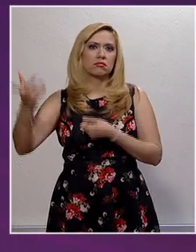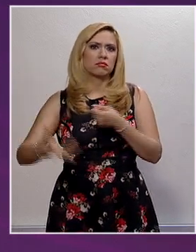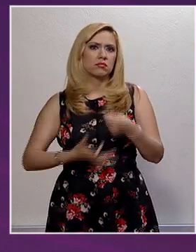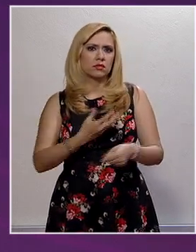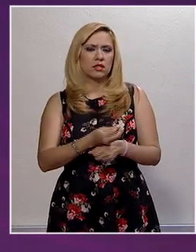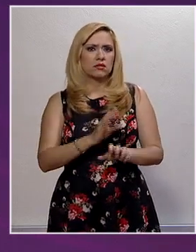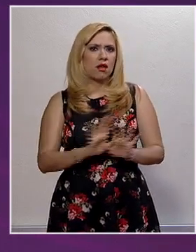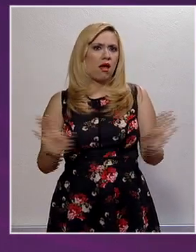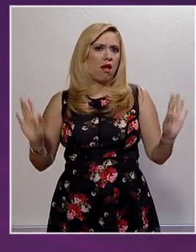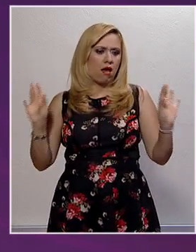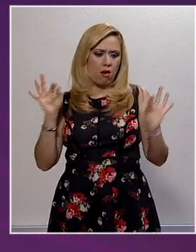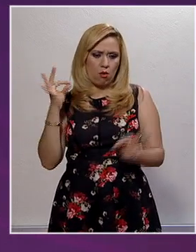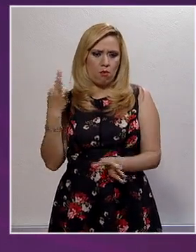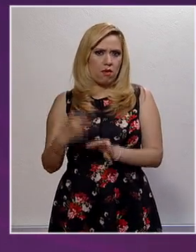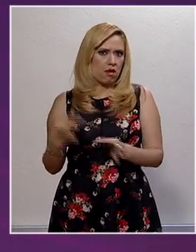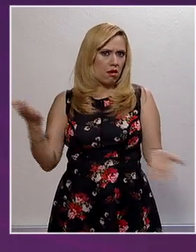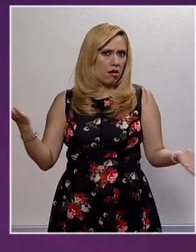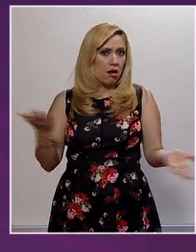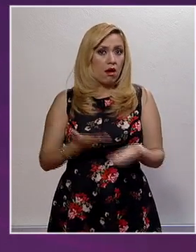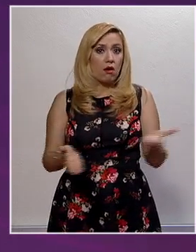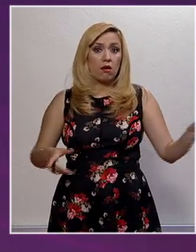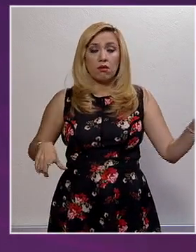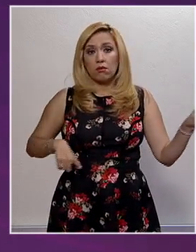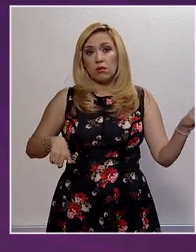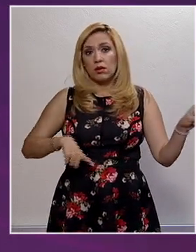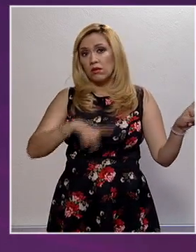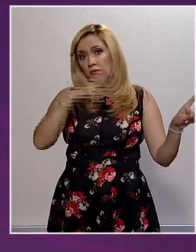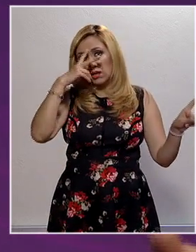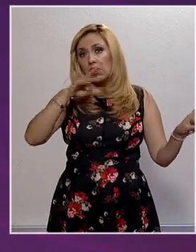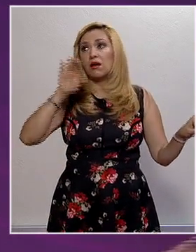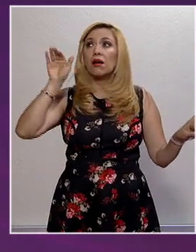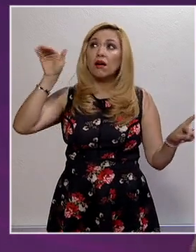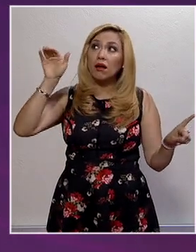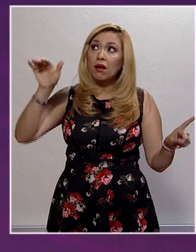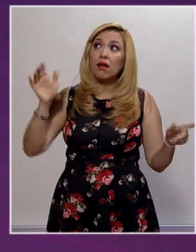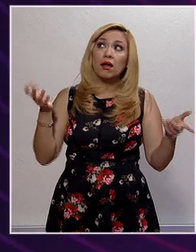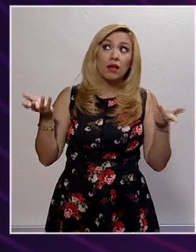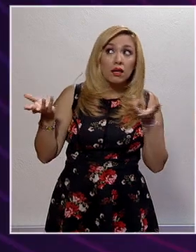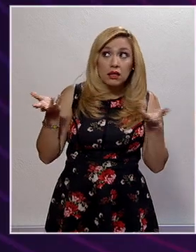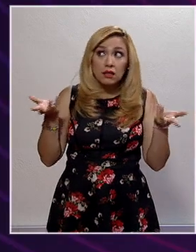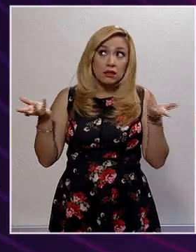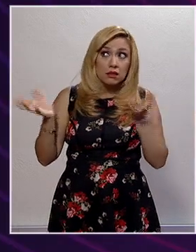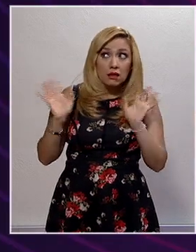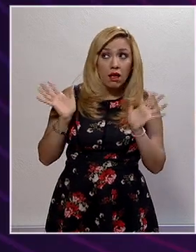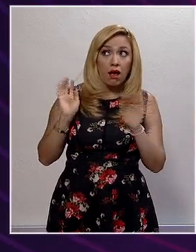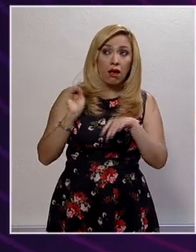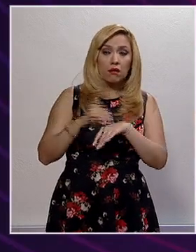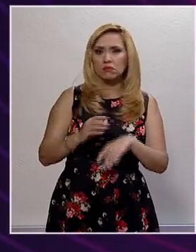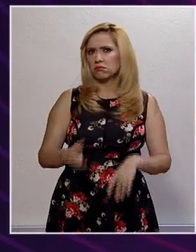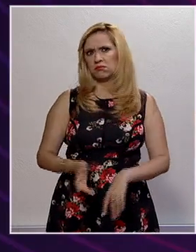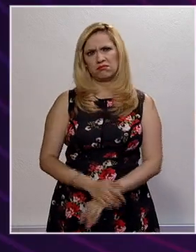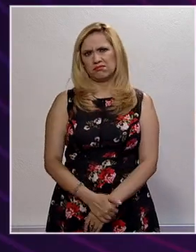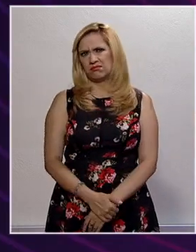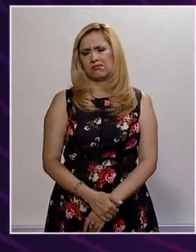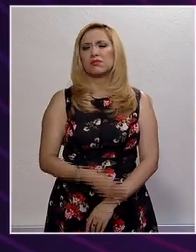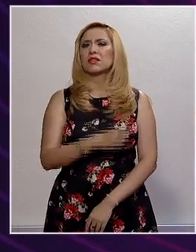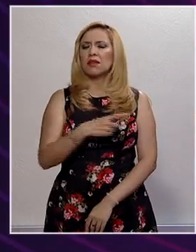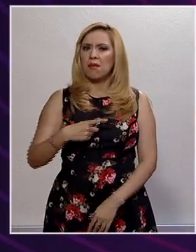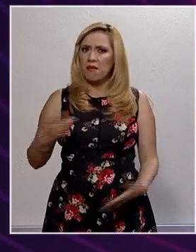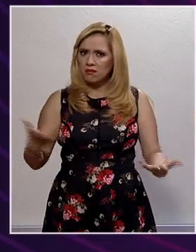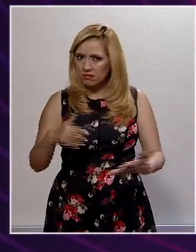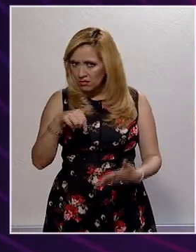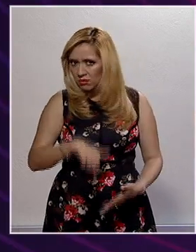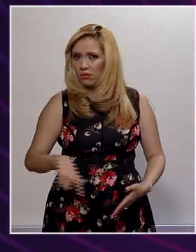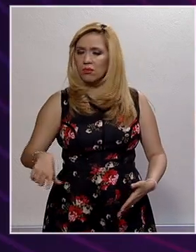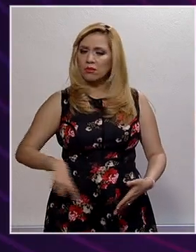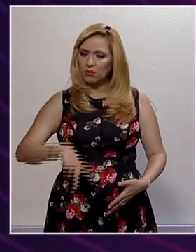por cumplidas, entonces el Estado mexicano no tiene que ir a decirle cómo está la implementación de eso, pero lo debe hacer el Estado mexicano